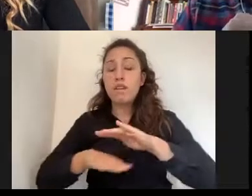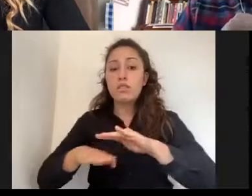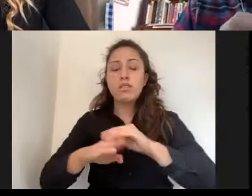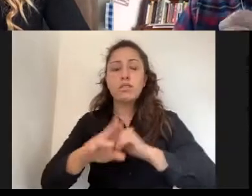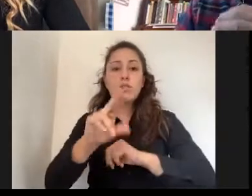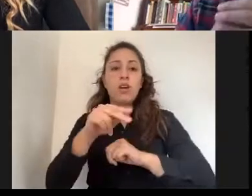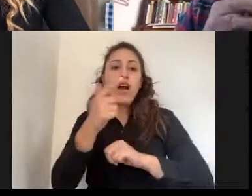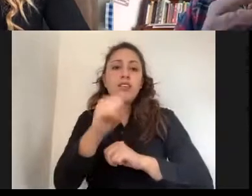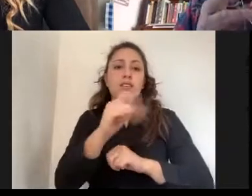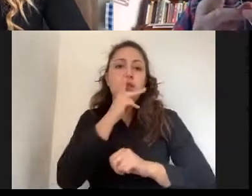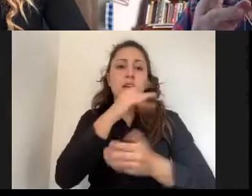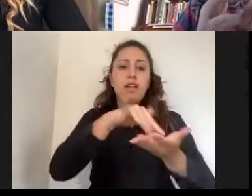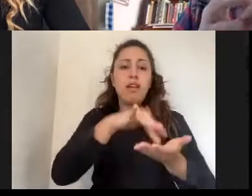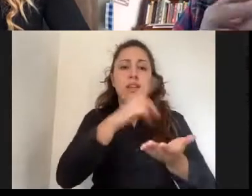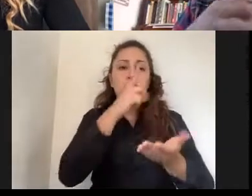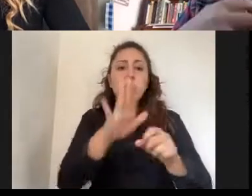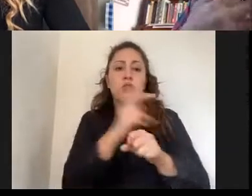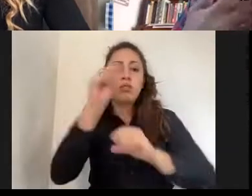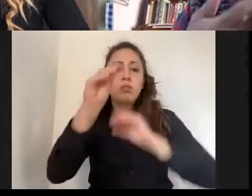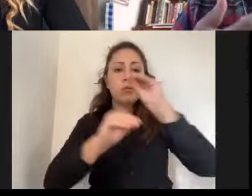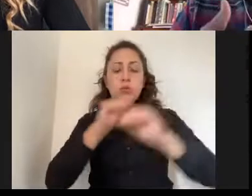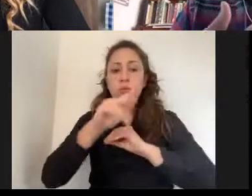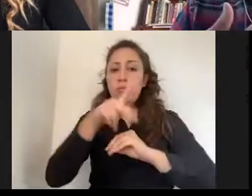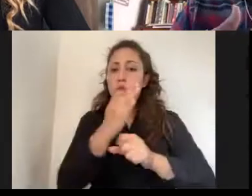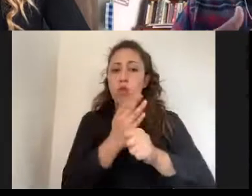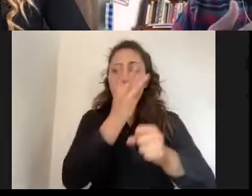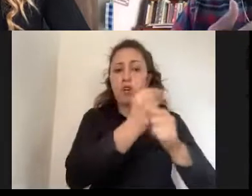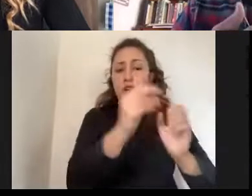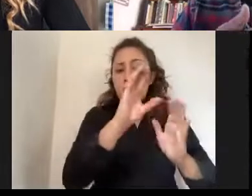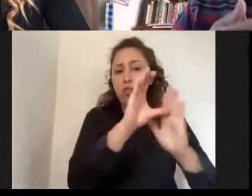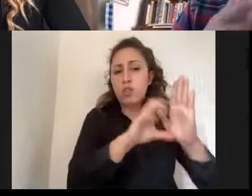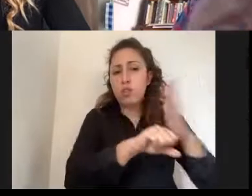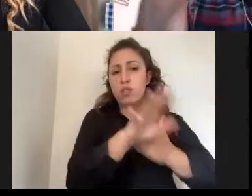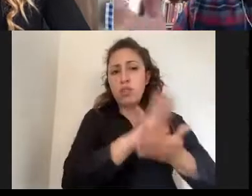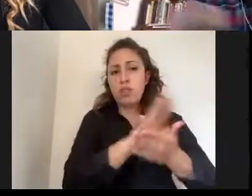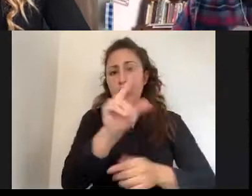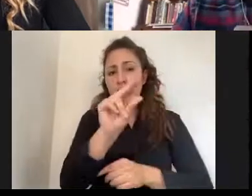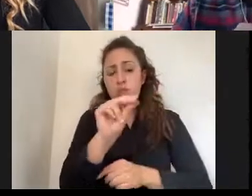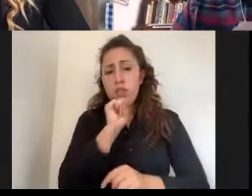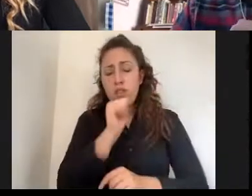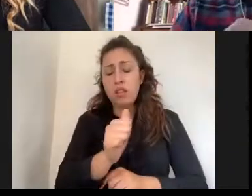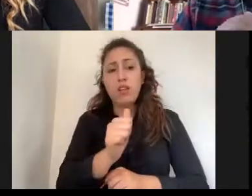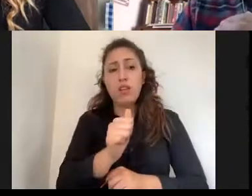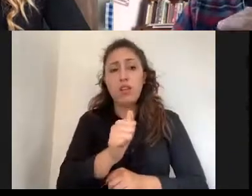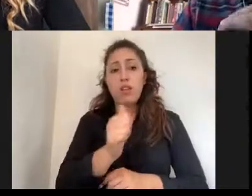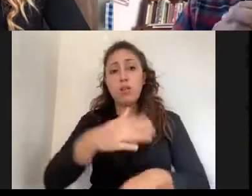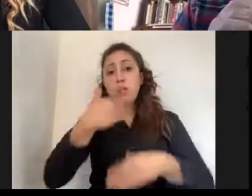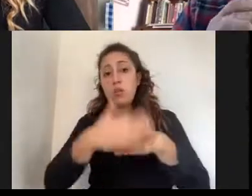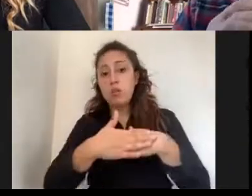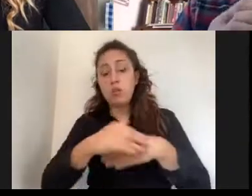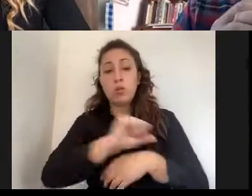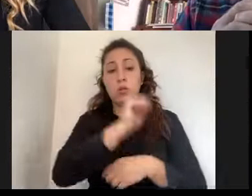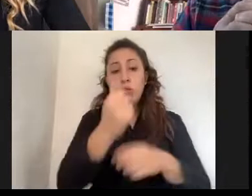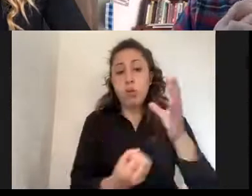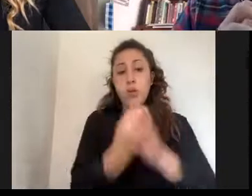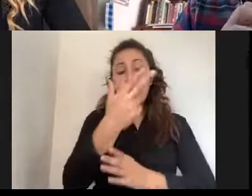código vigente. En todo caso, cuando en la próxima legislatura o quienes vengan posteriormente